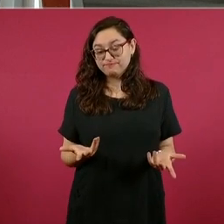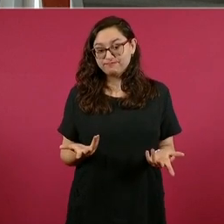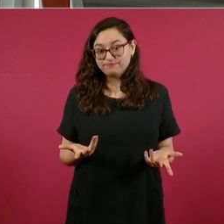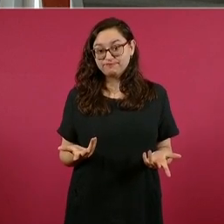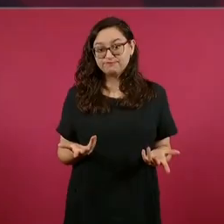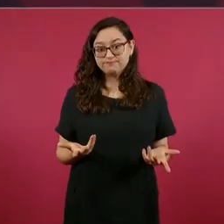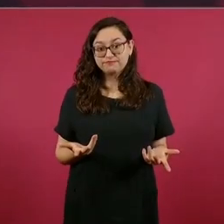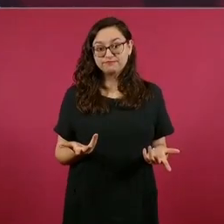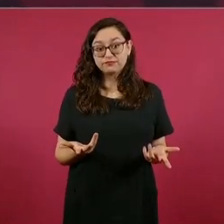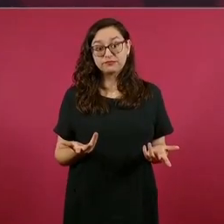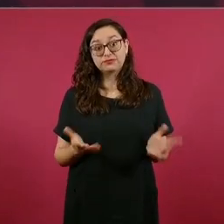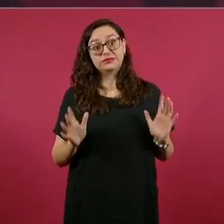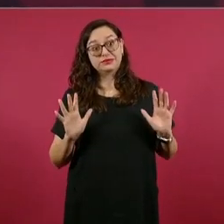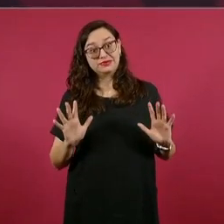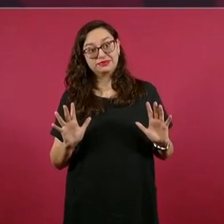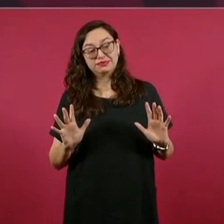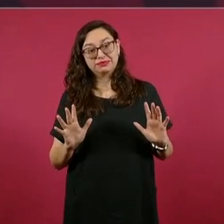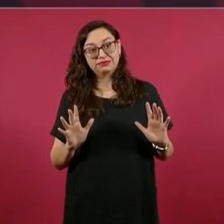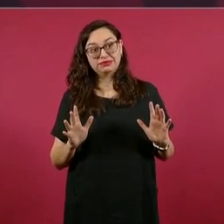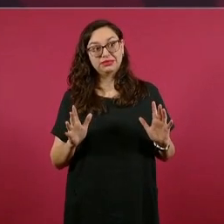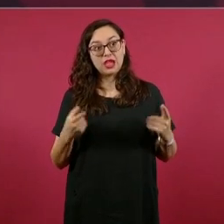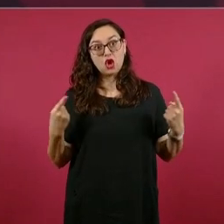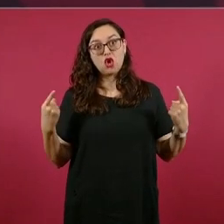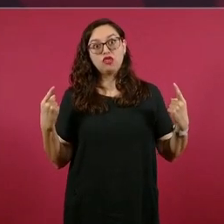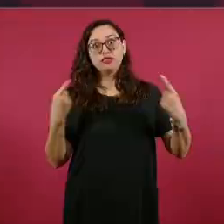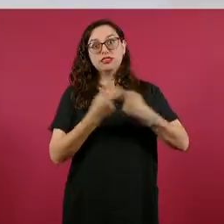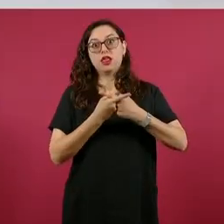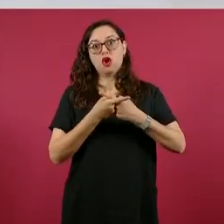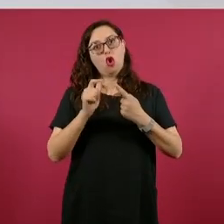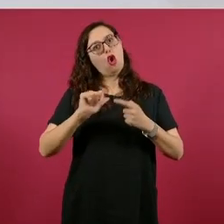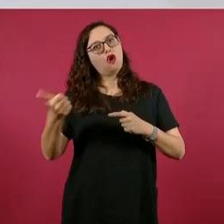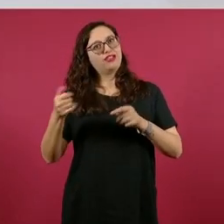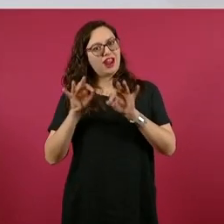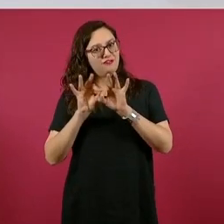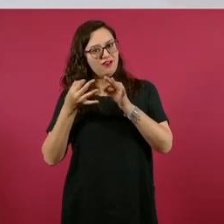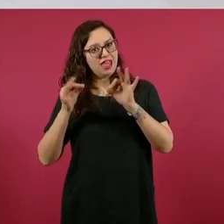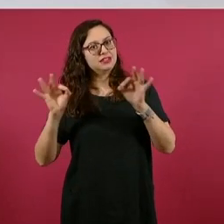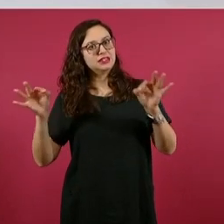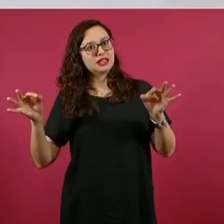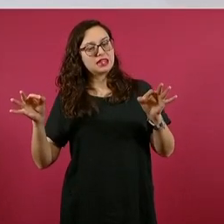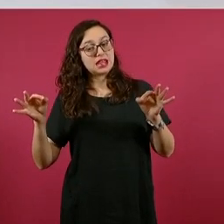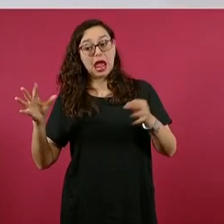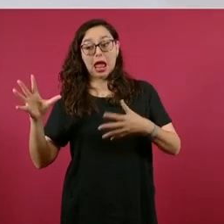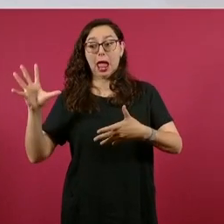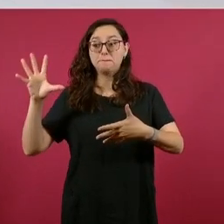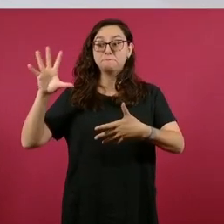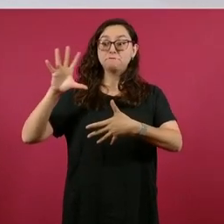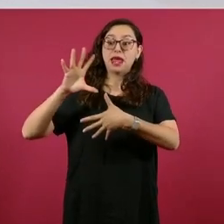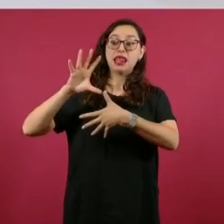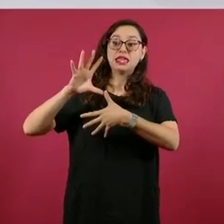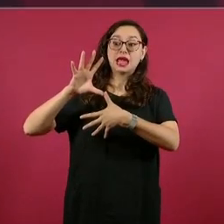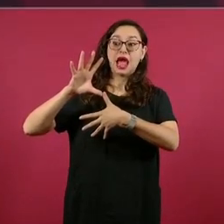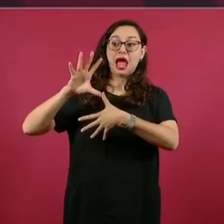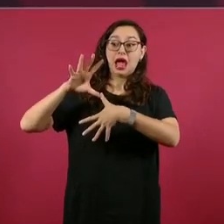al de América para los americanos, entendiendo de que